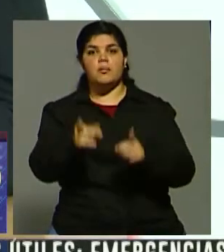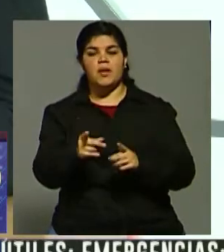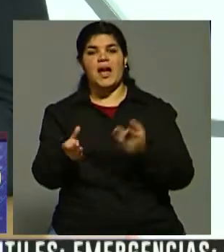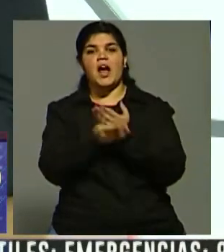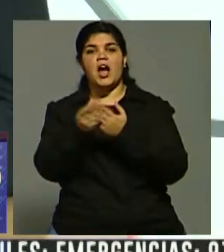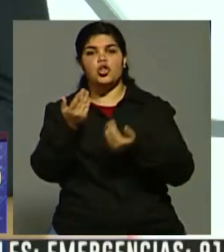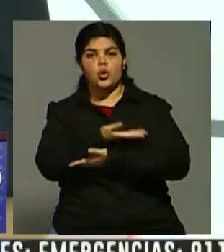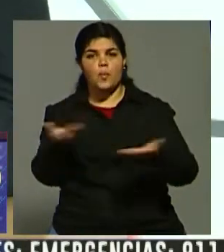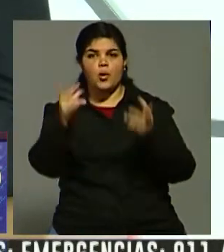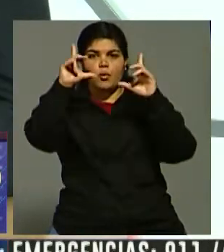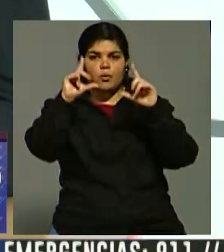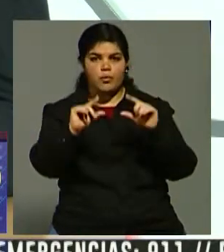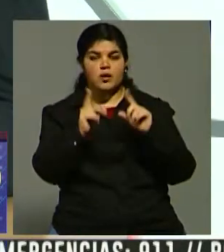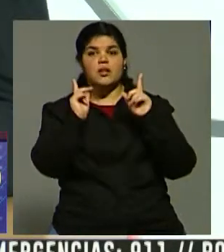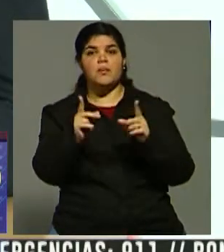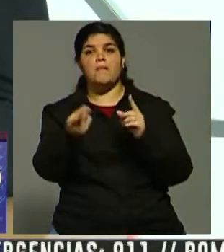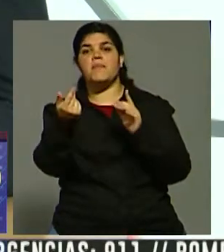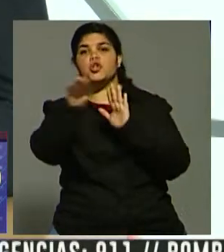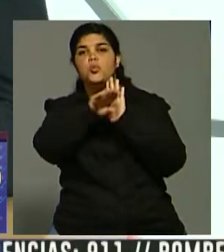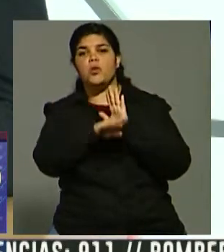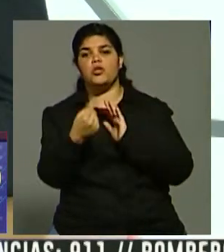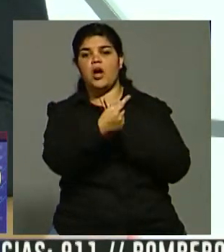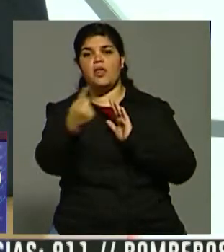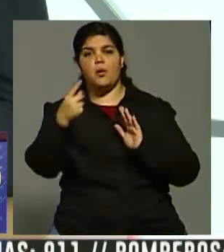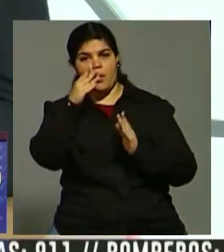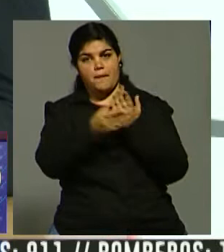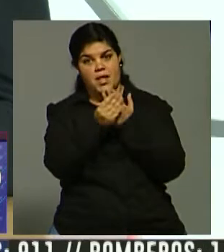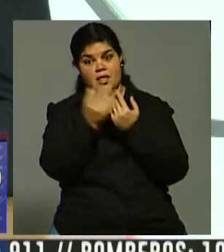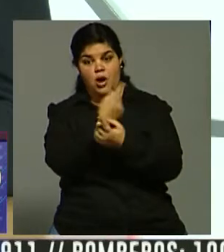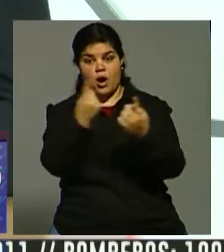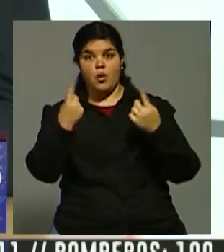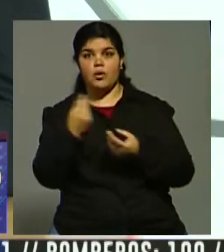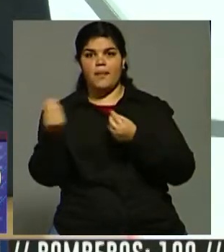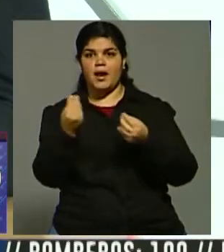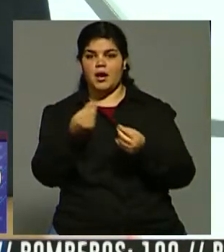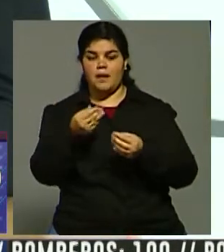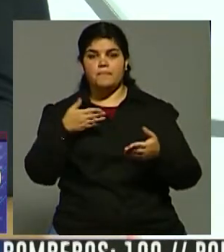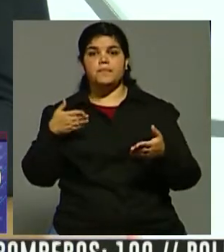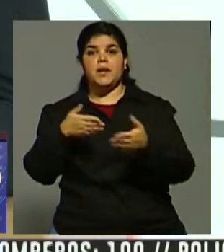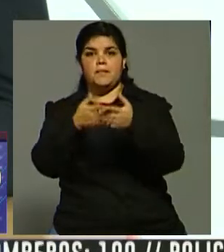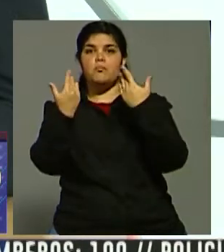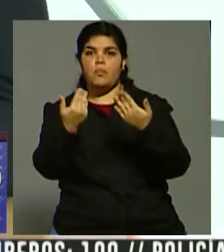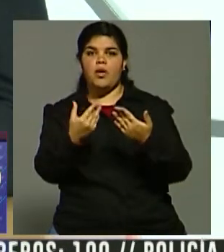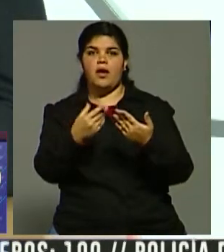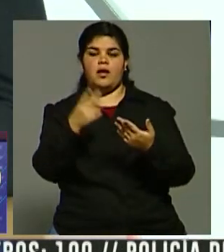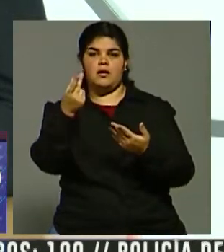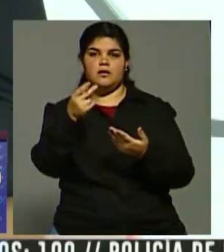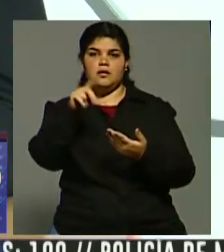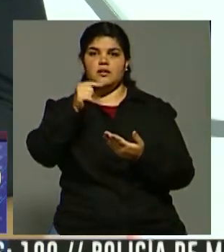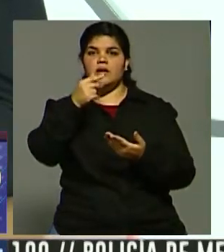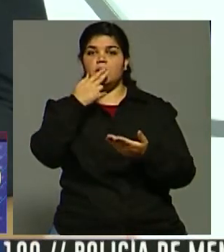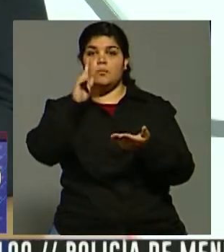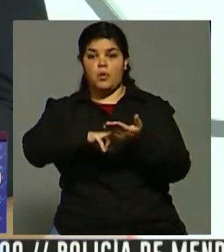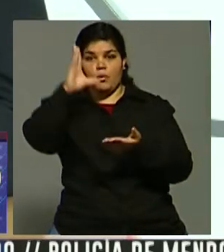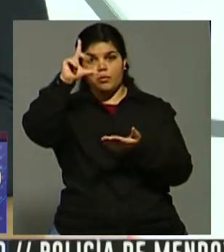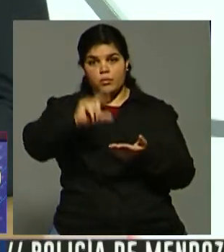público en los presupuestos que tienen cada uno de los ministerios para llegar a la meta de reducción del déficit fiscal que pide el fondo monetario